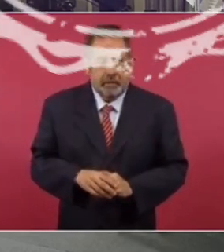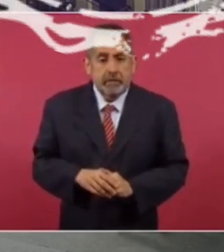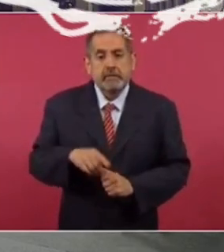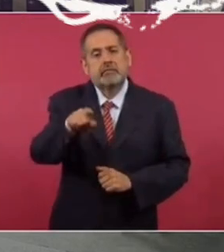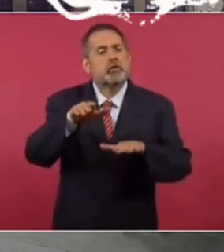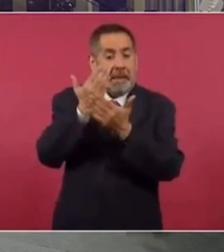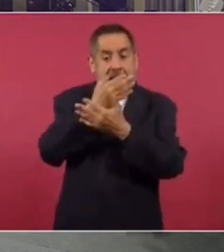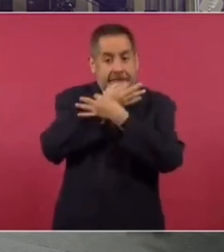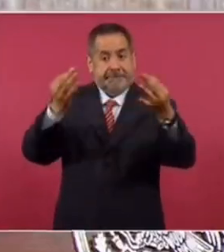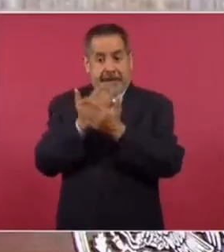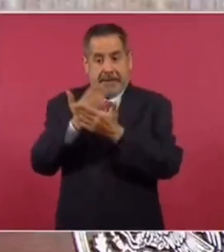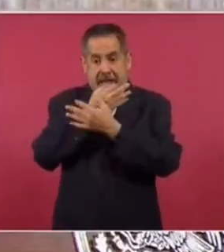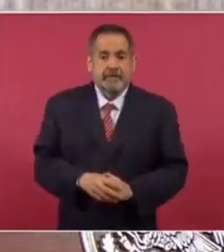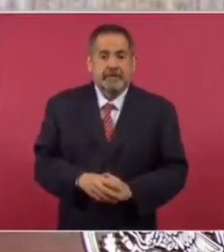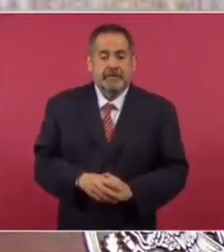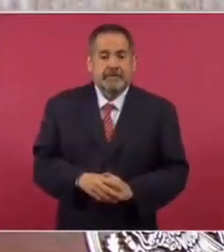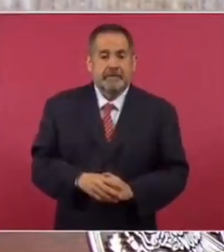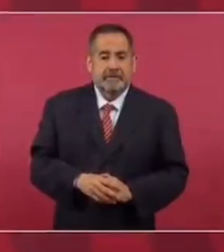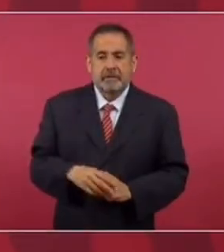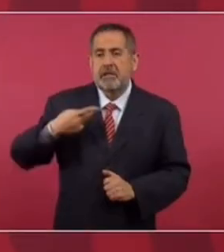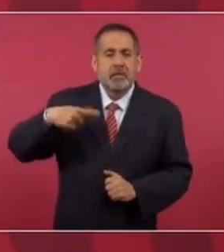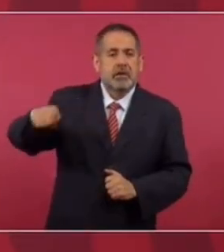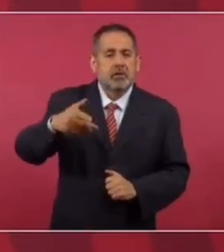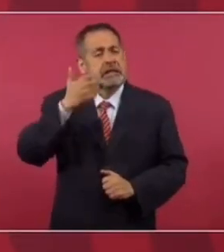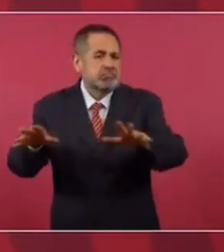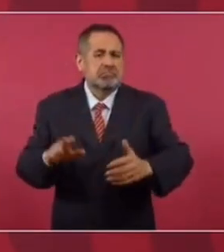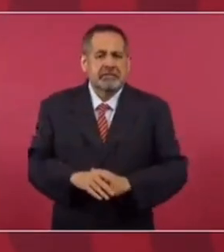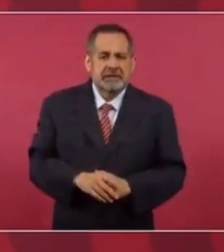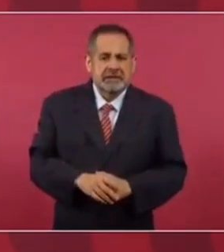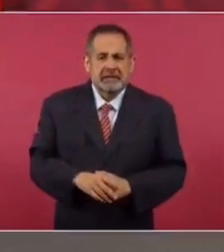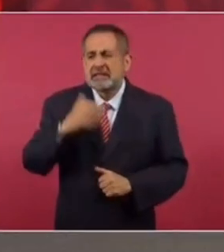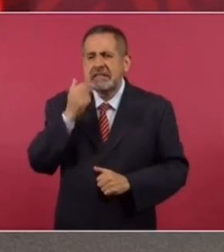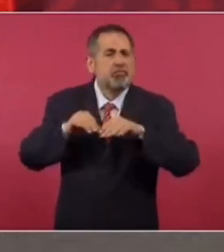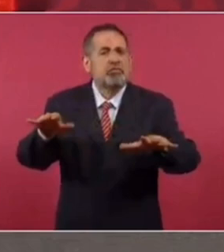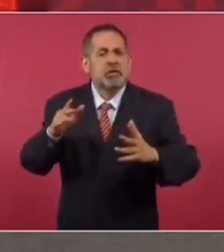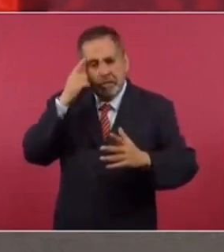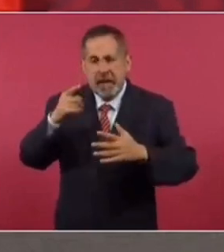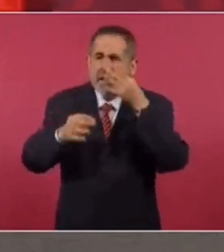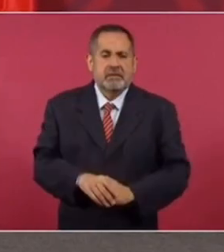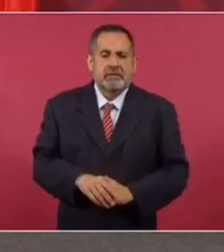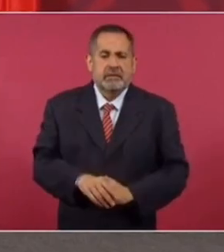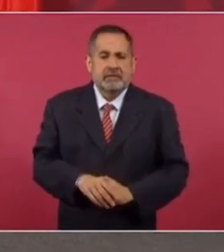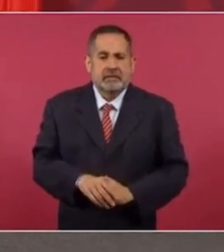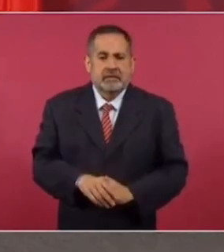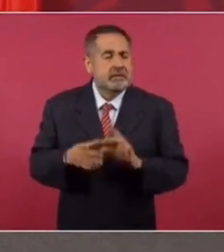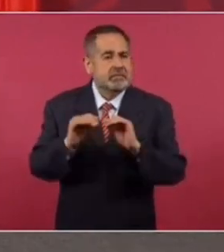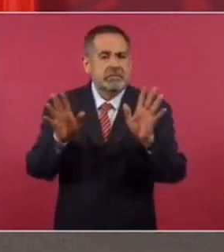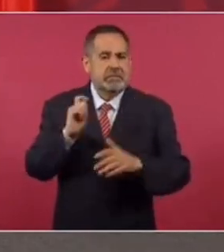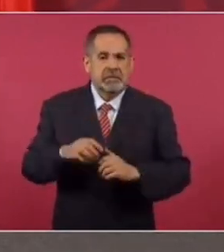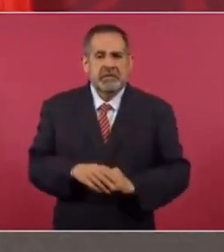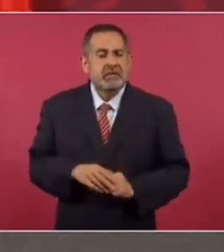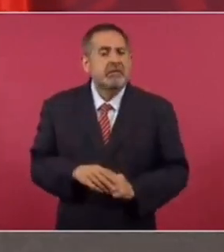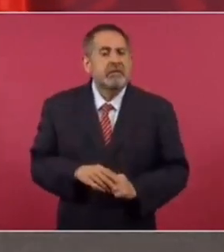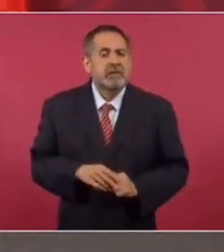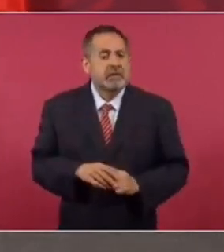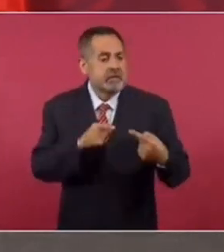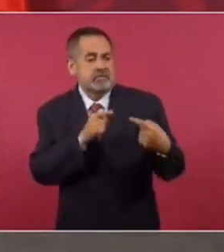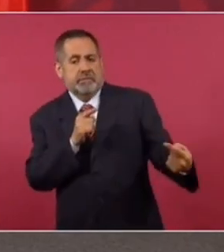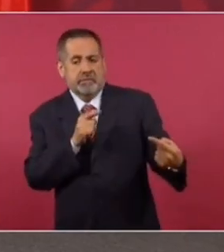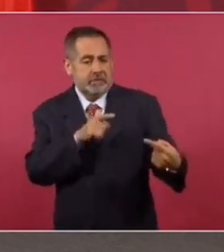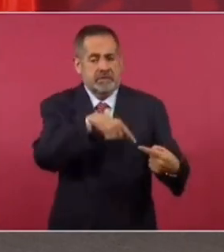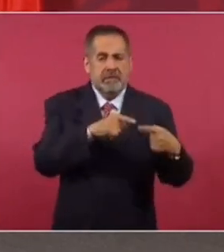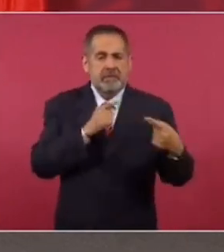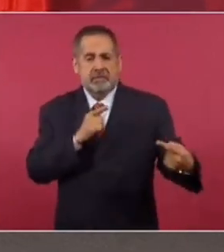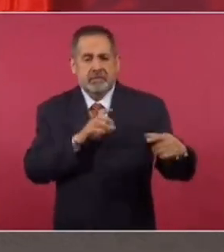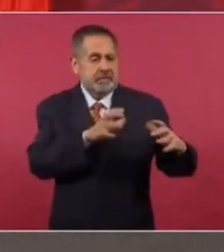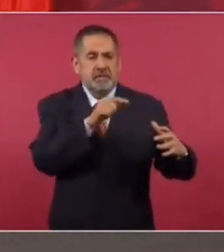Lo de las mañaneras, pues, la gente pide que haya información, que se garantice el derecho a la información. Desde luego, a los opositores,